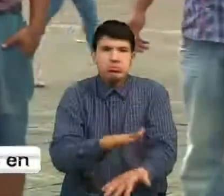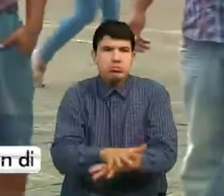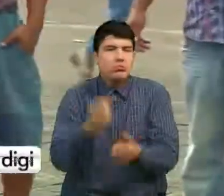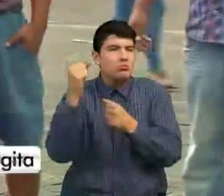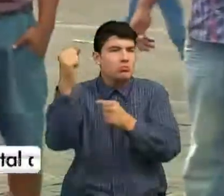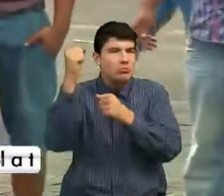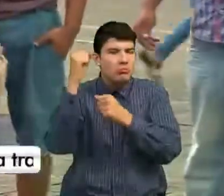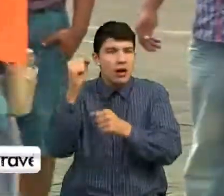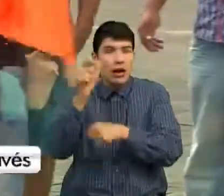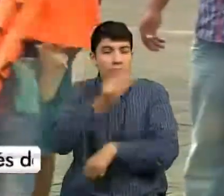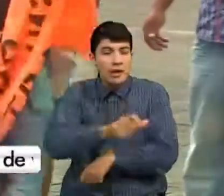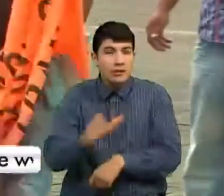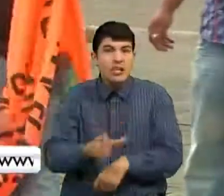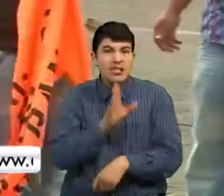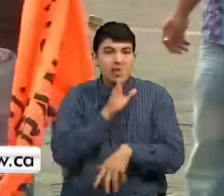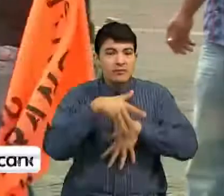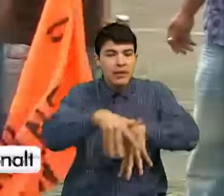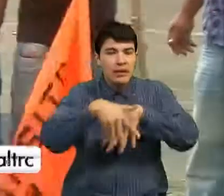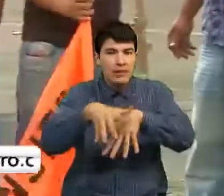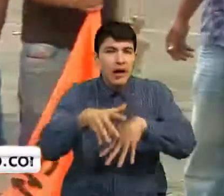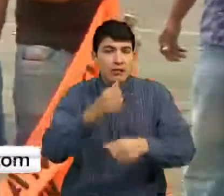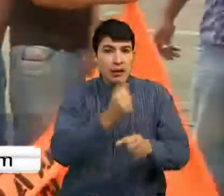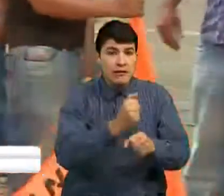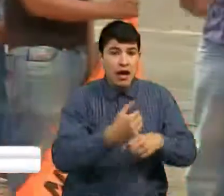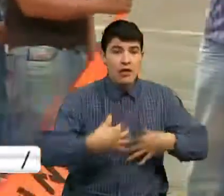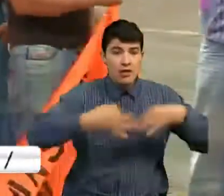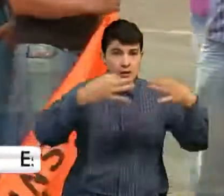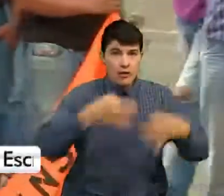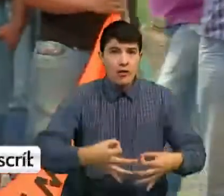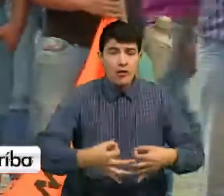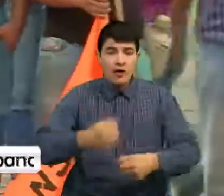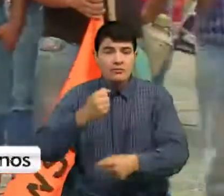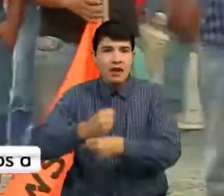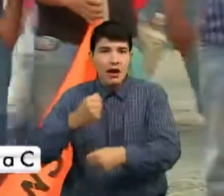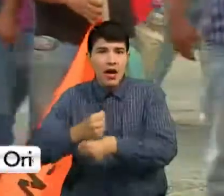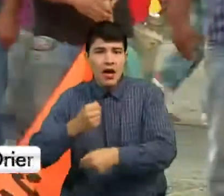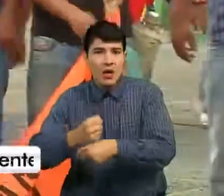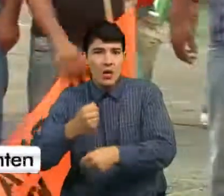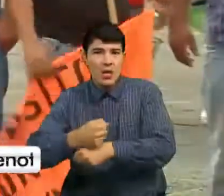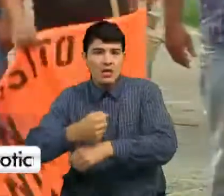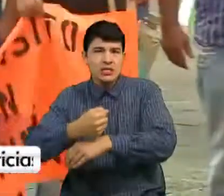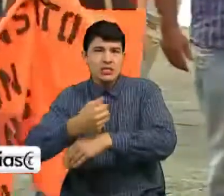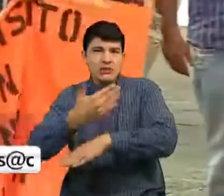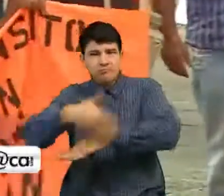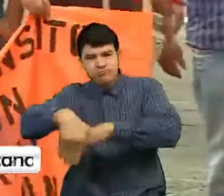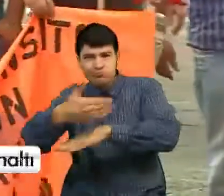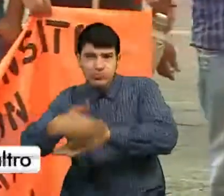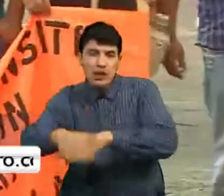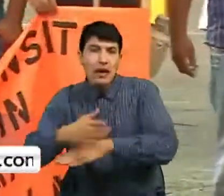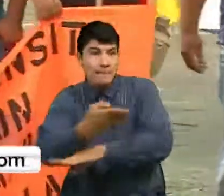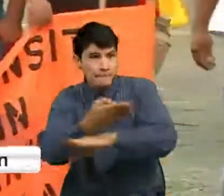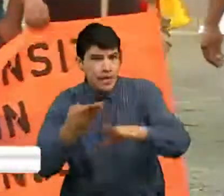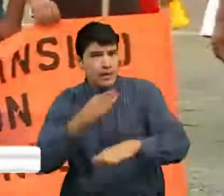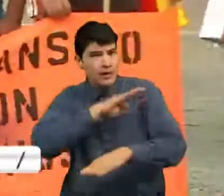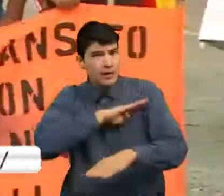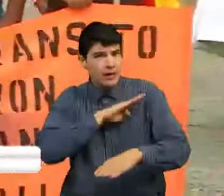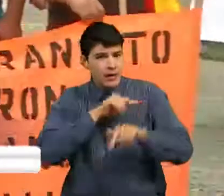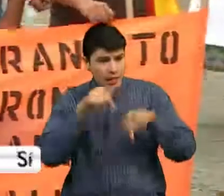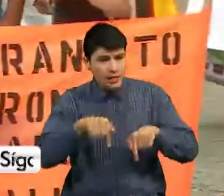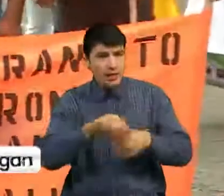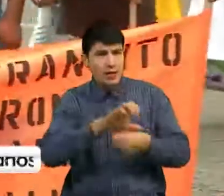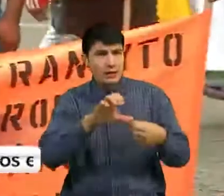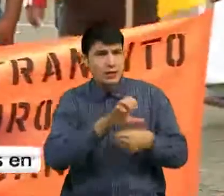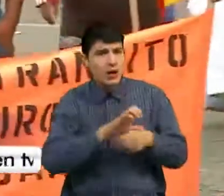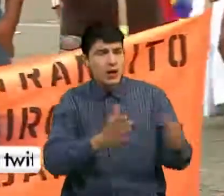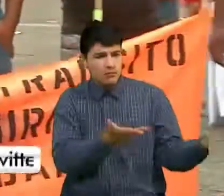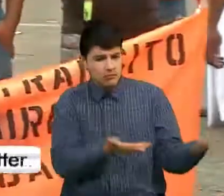los trabajadores oficiales, también protestan los trabajadores informales que exigen que los alcaldes del área metropolitana los